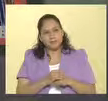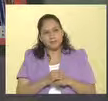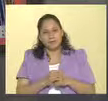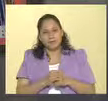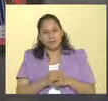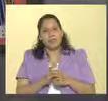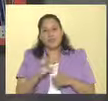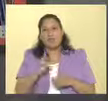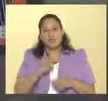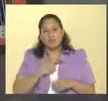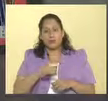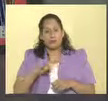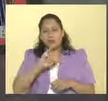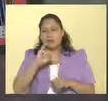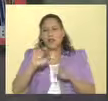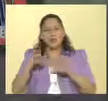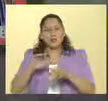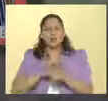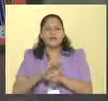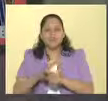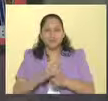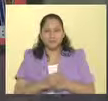¿Qué no te hubiera gustado ser jamás?